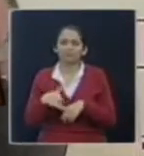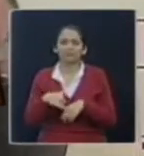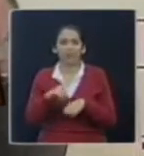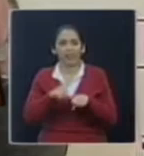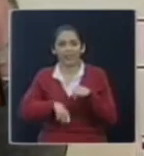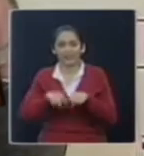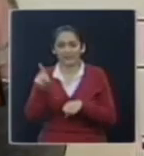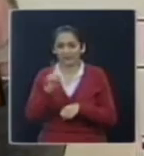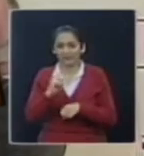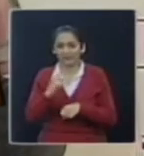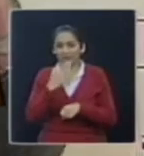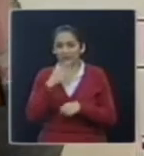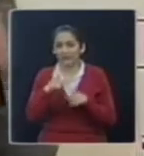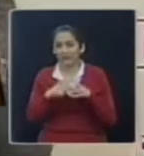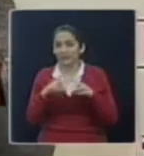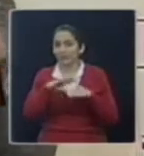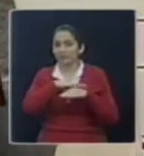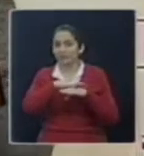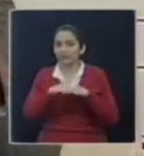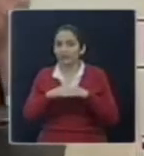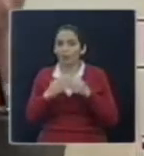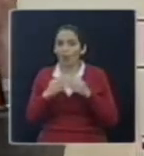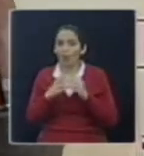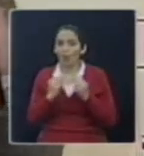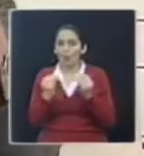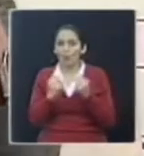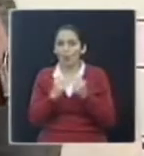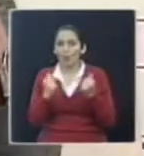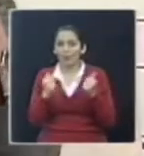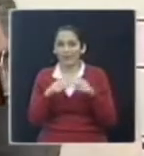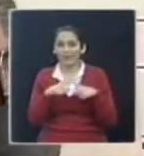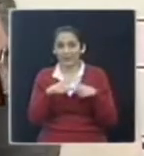ofrecemos modelos de cuero. En la entresuela tenemos,